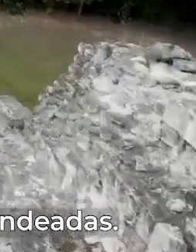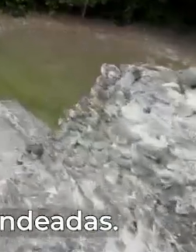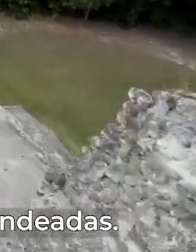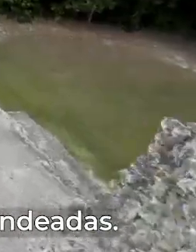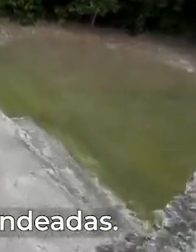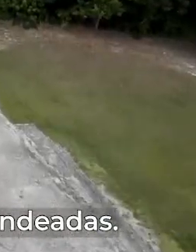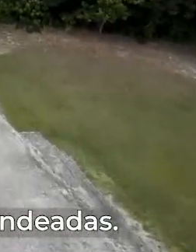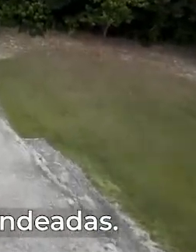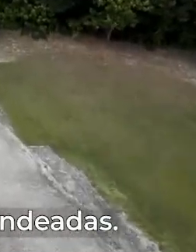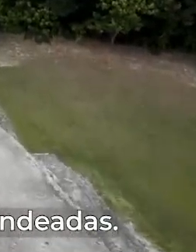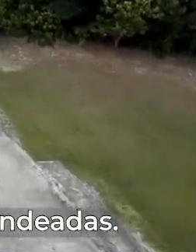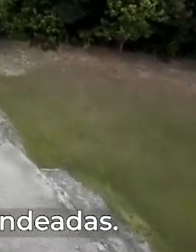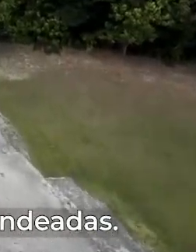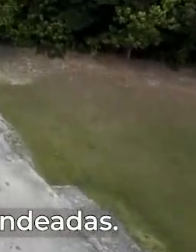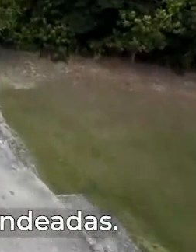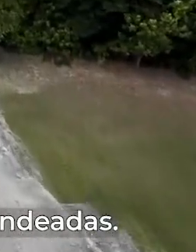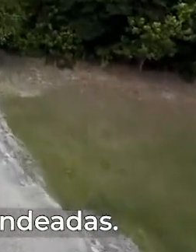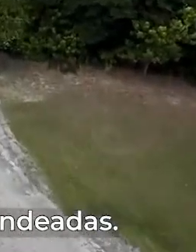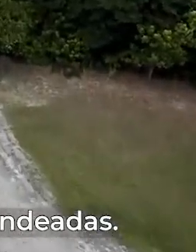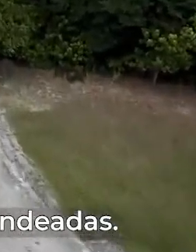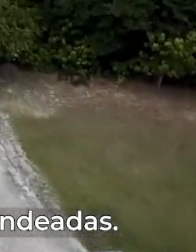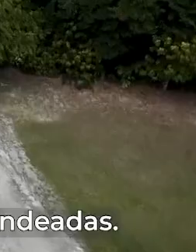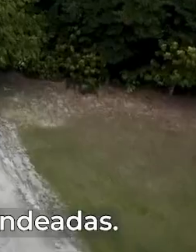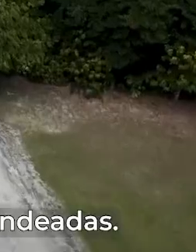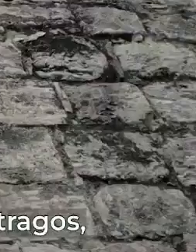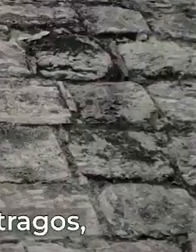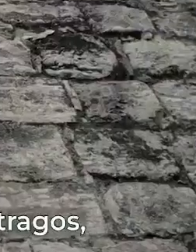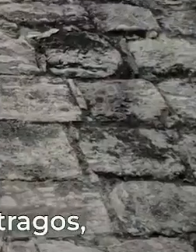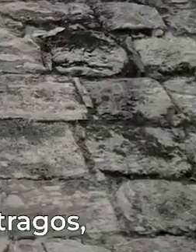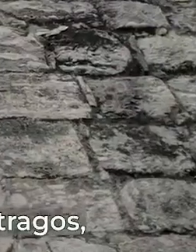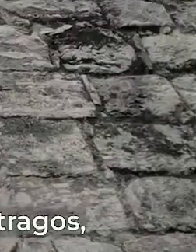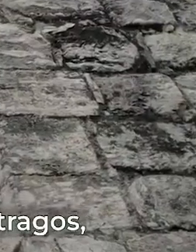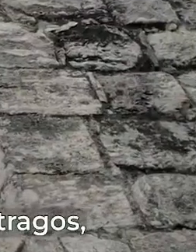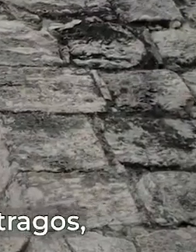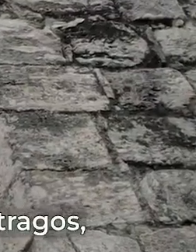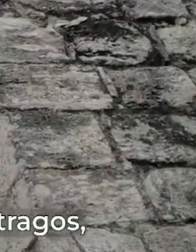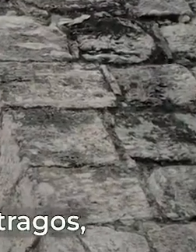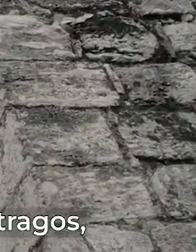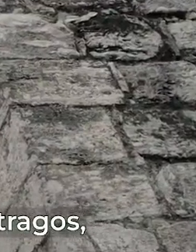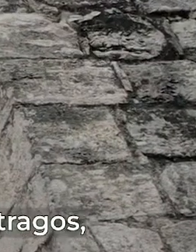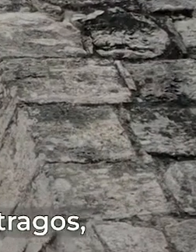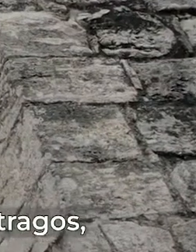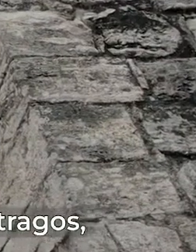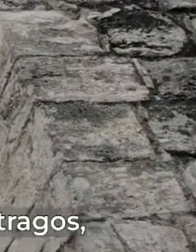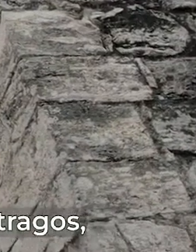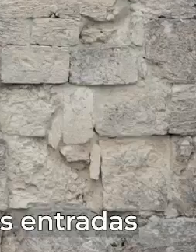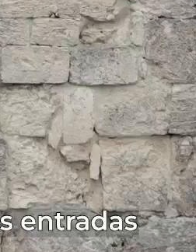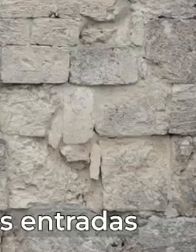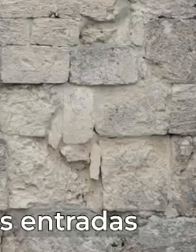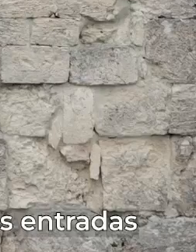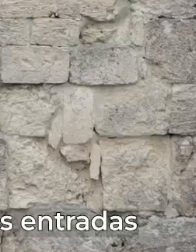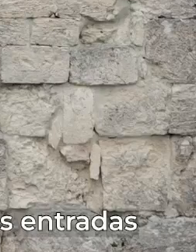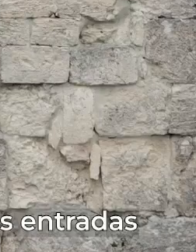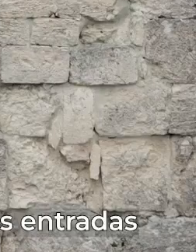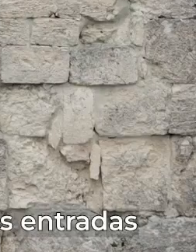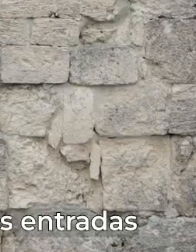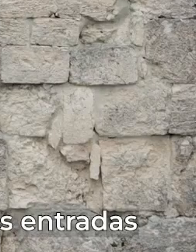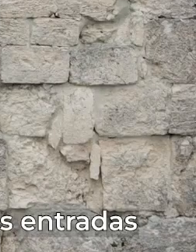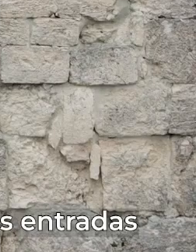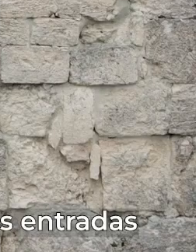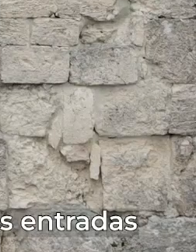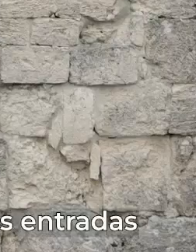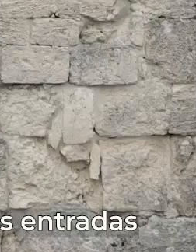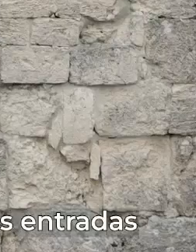de un piso y de esquinas redondeadas. Aunque el paso del tiempo ha hecho sus estragos, aún pueden verse